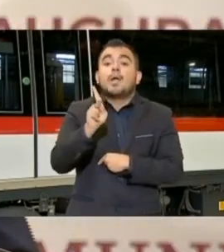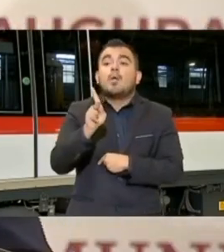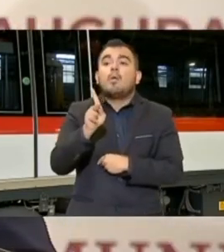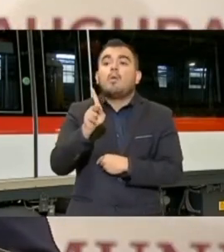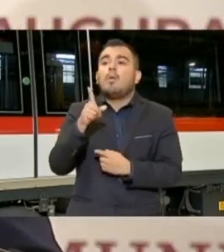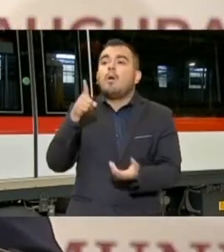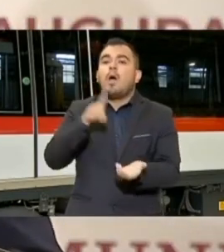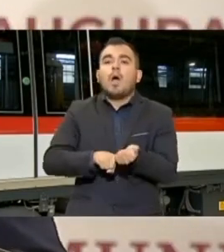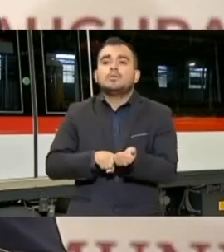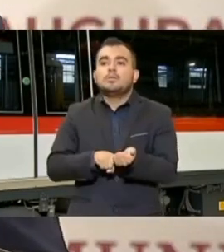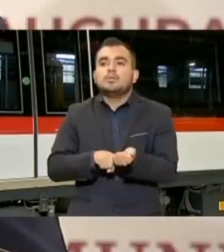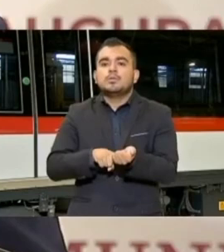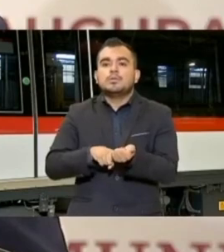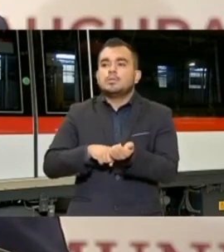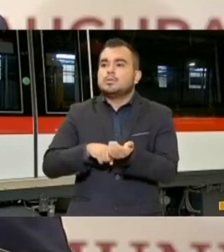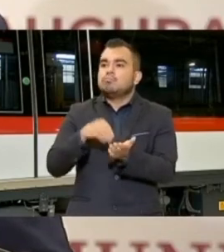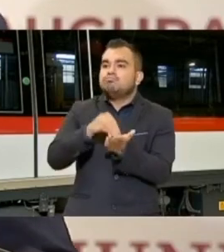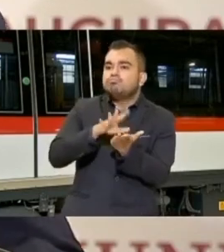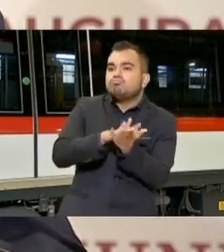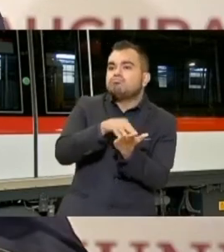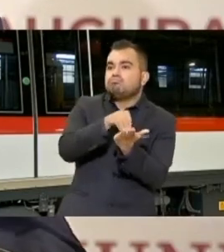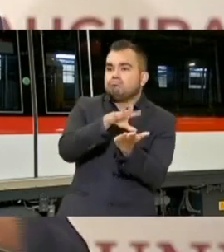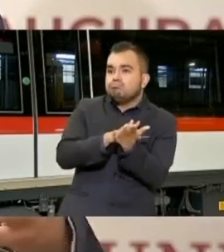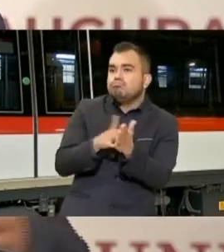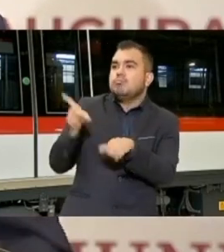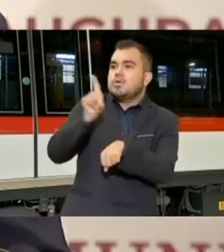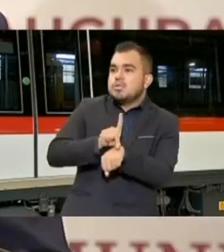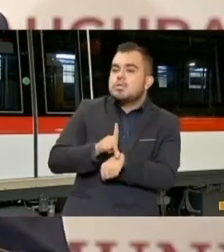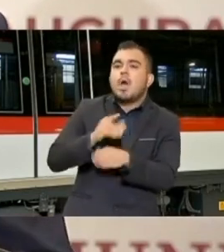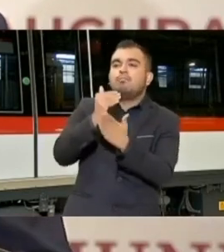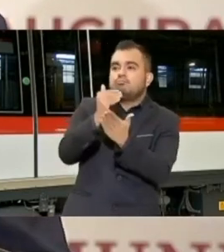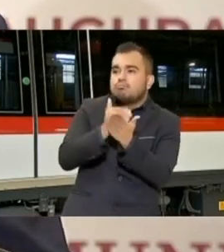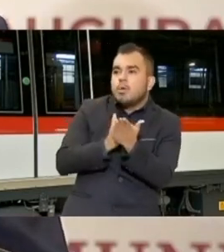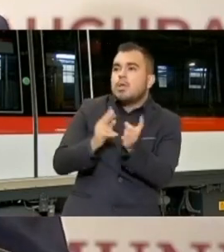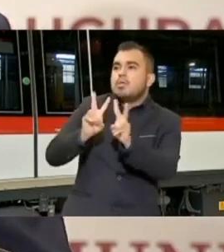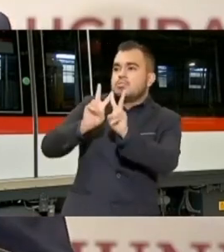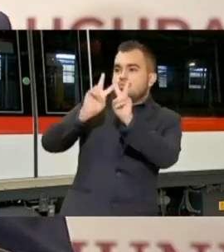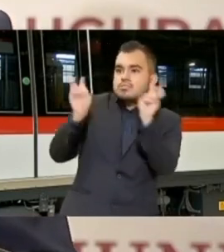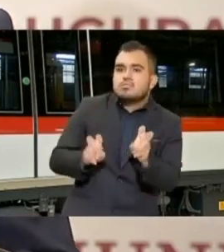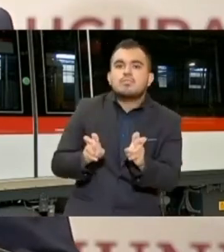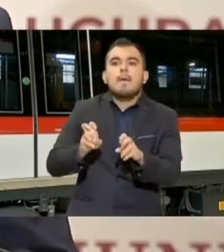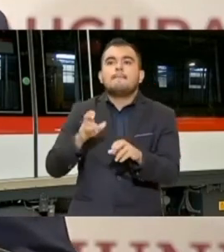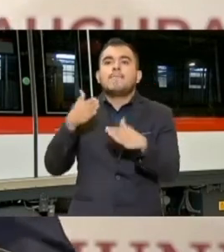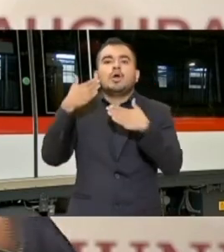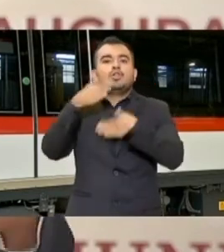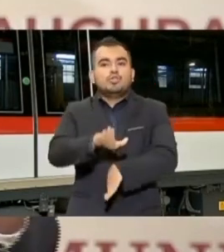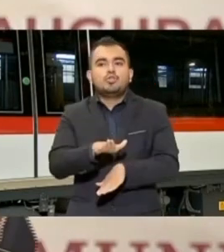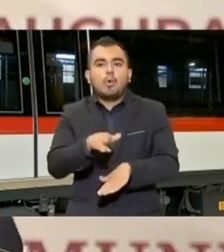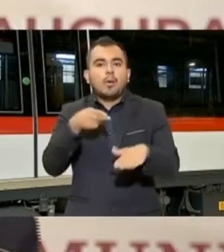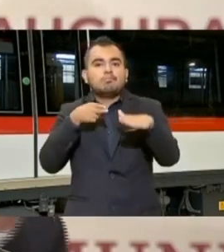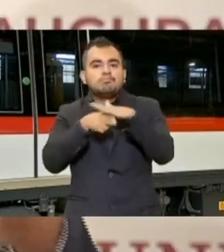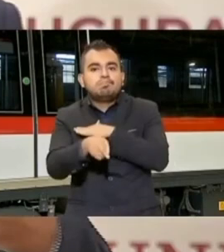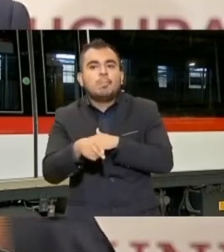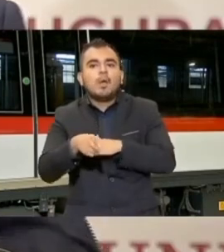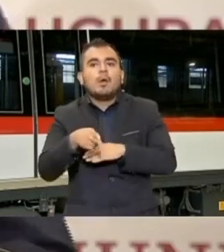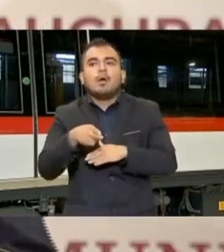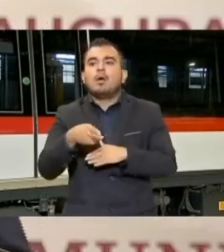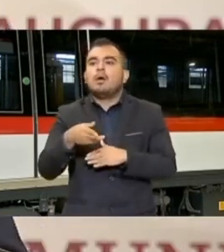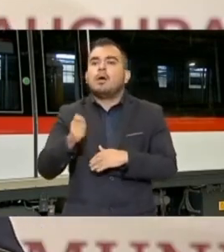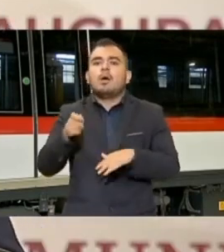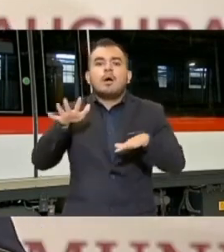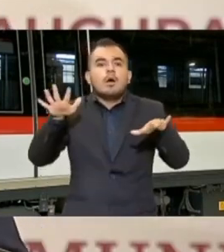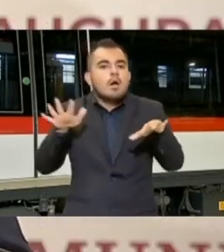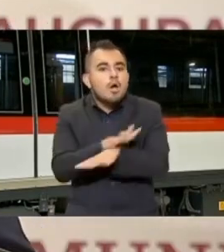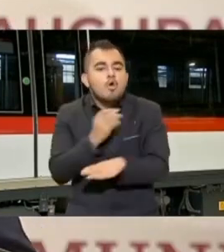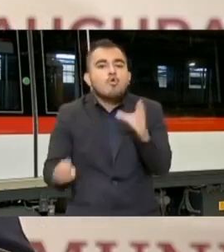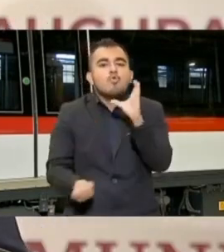agenda. No se abordaron los temas de alternativas de movilidad no motorizada, no se hizo un programa de renovación de nuestra